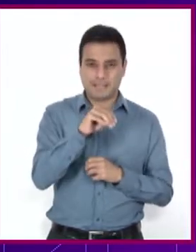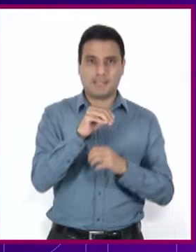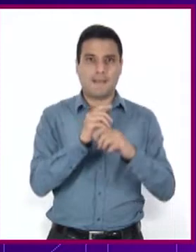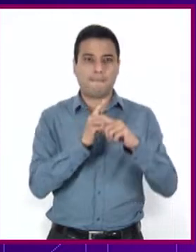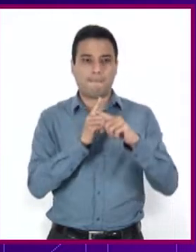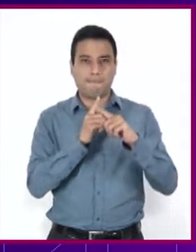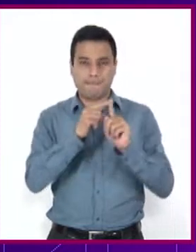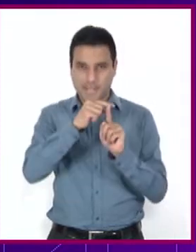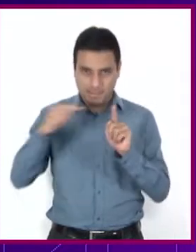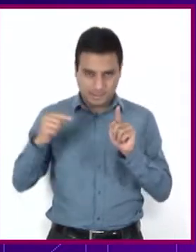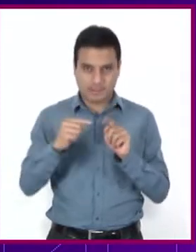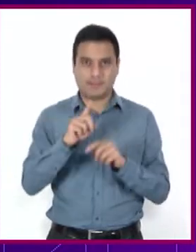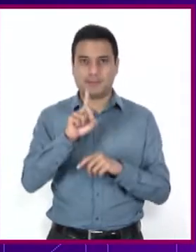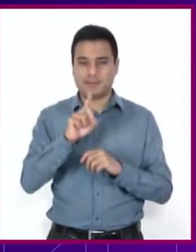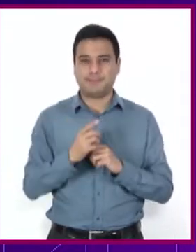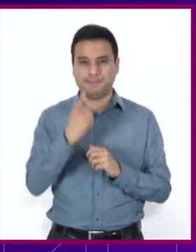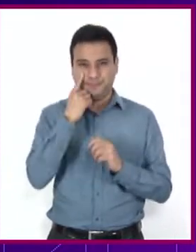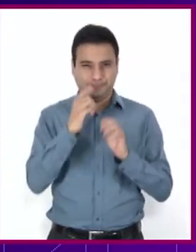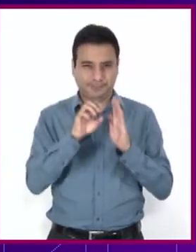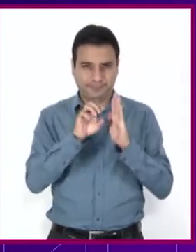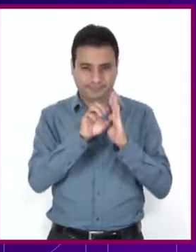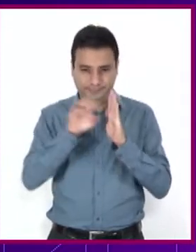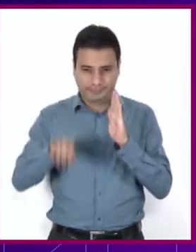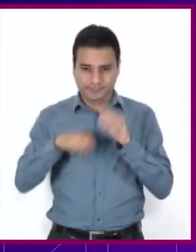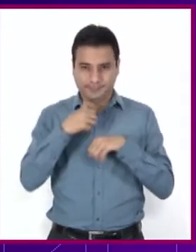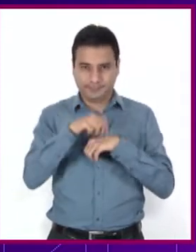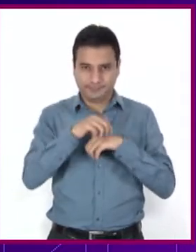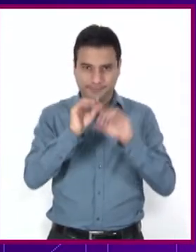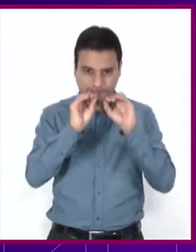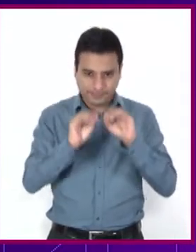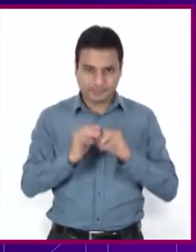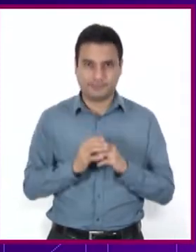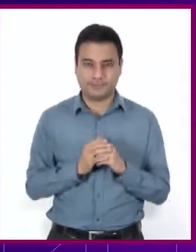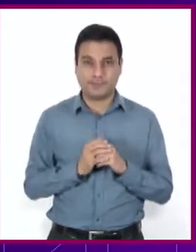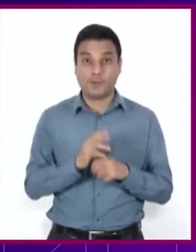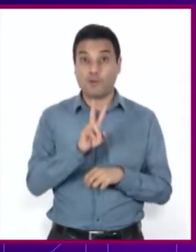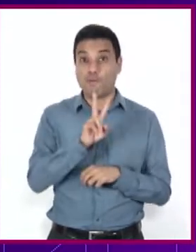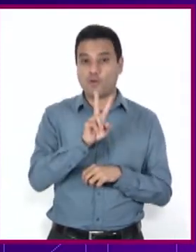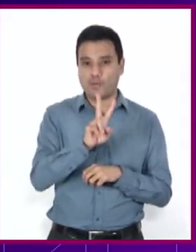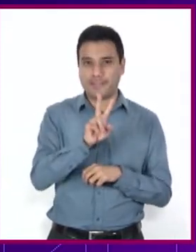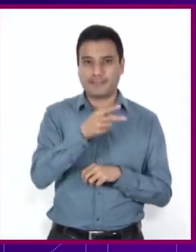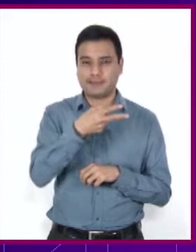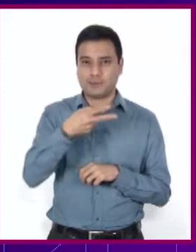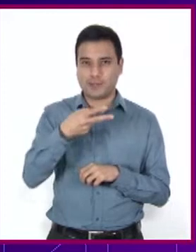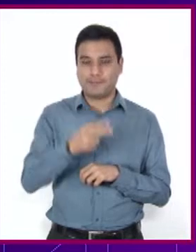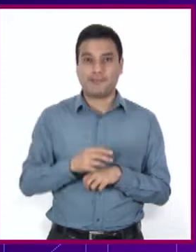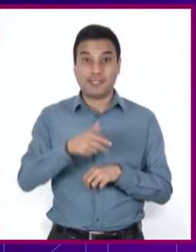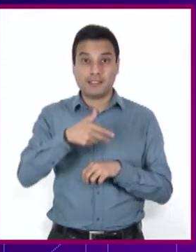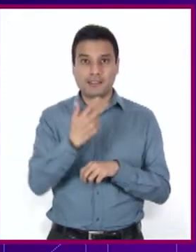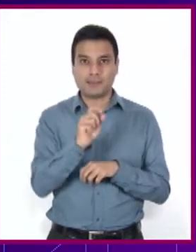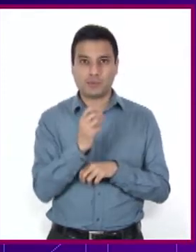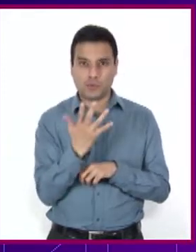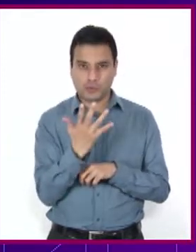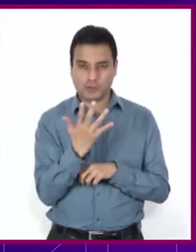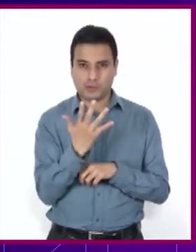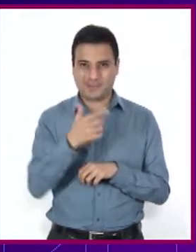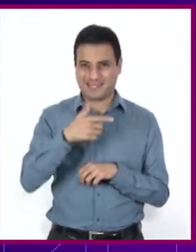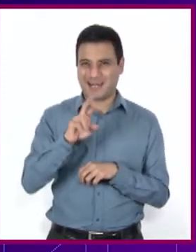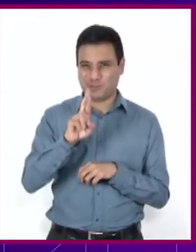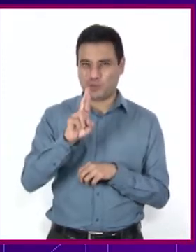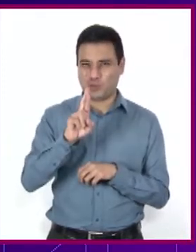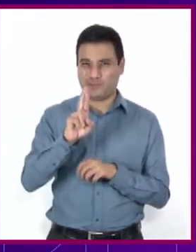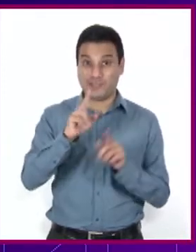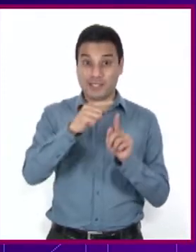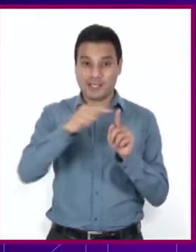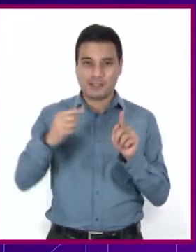densidad. Sustituyendo datos en la fórmula tenemos volumen es igual a 13.5 gramos